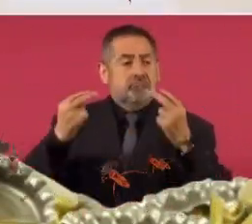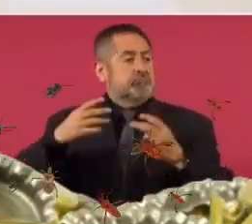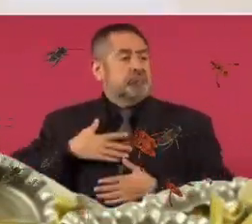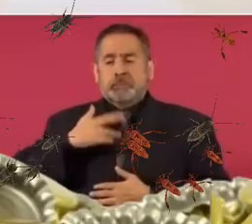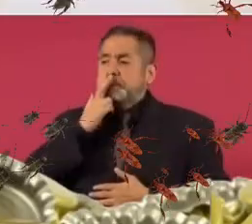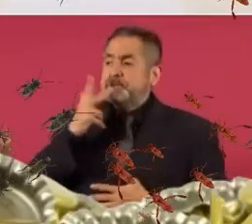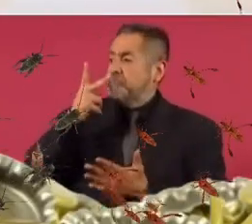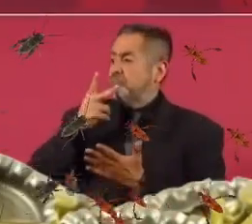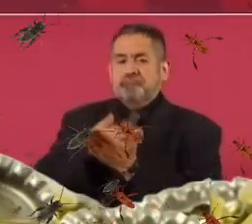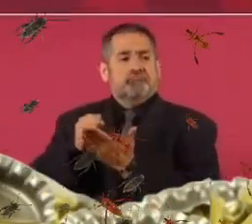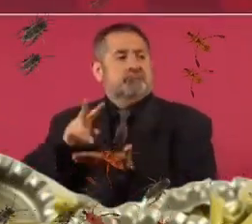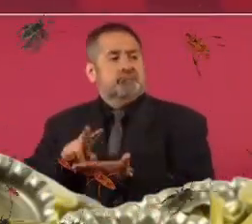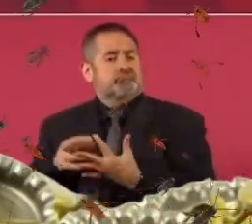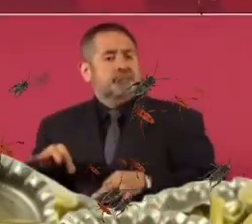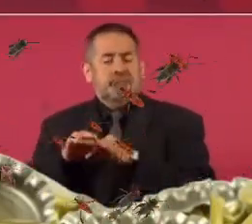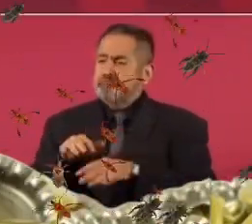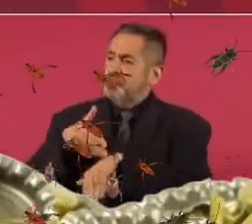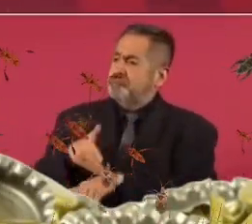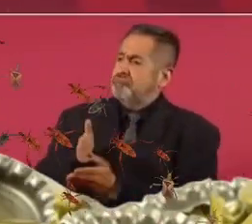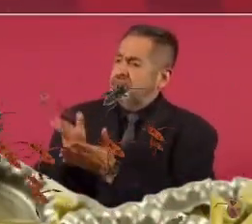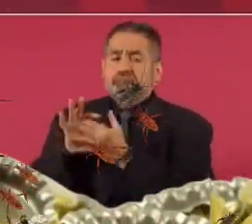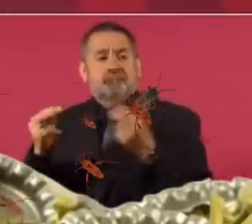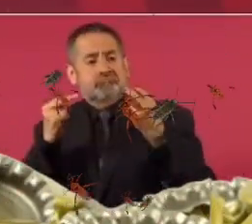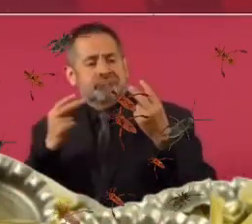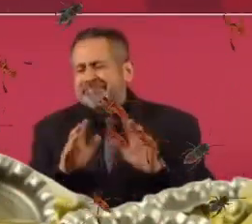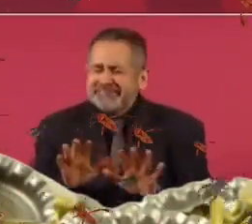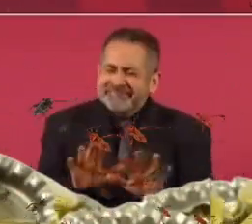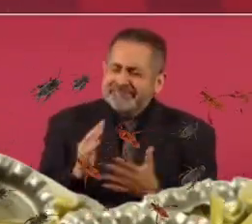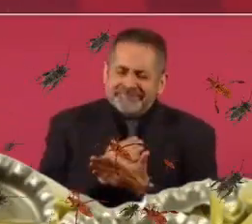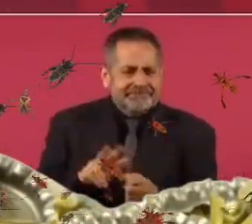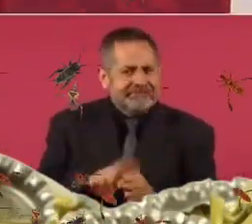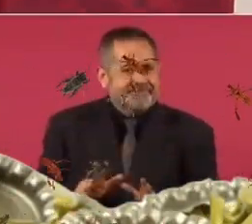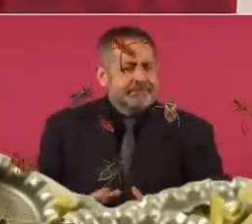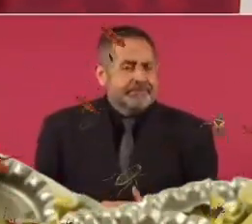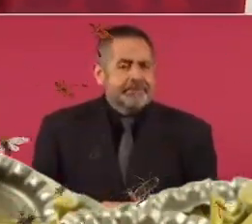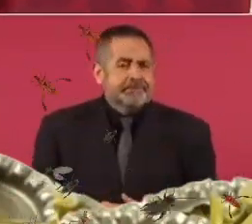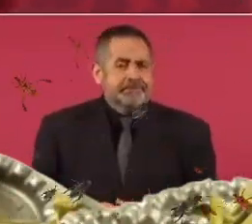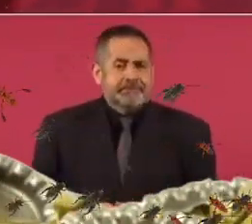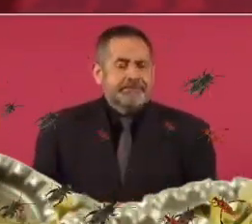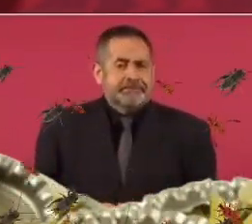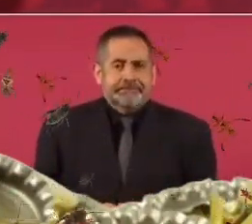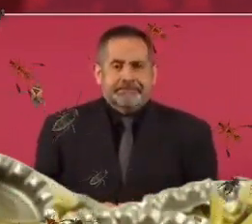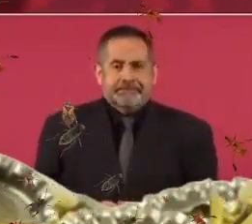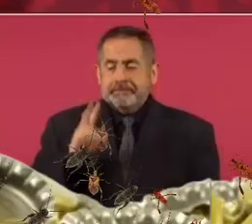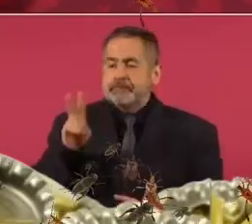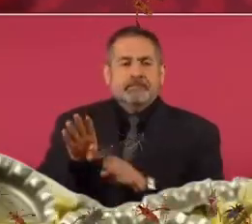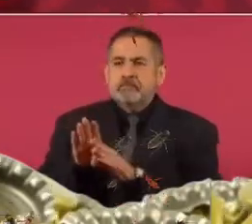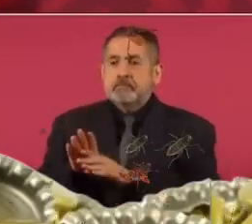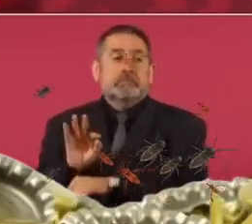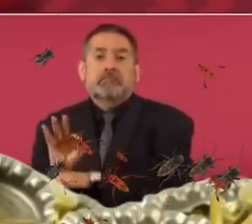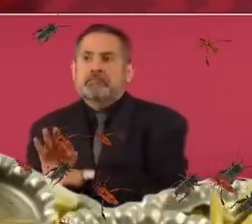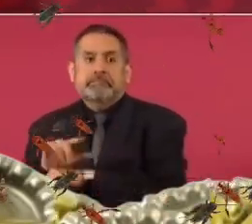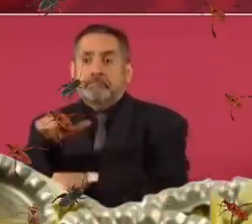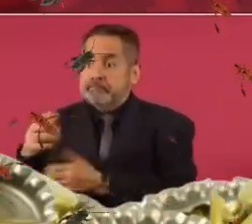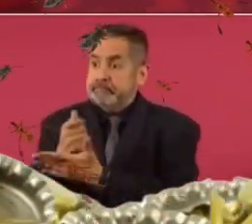valerosos, leales, para ver si así les toca más.